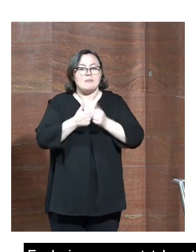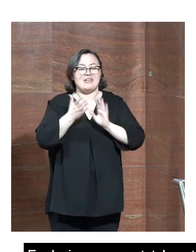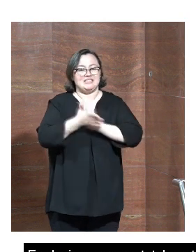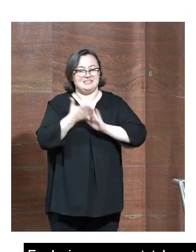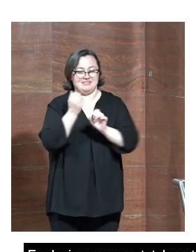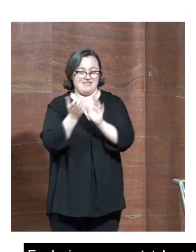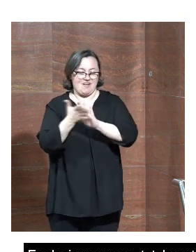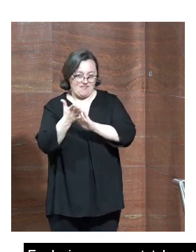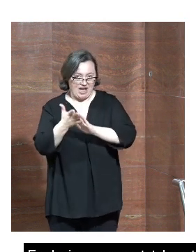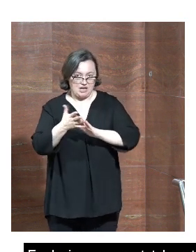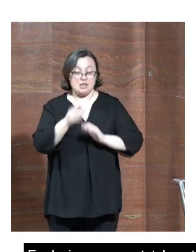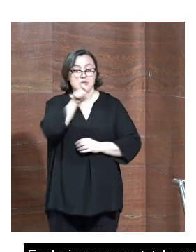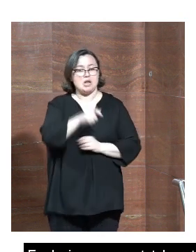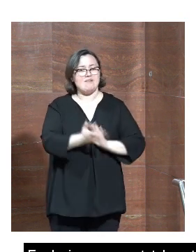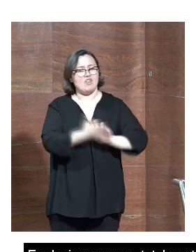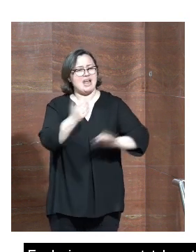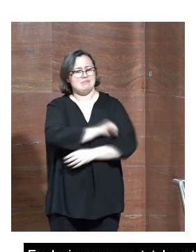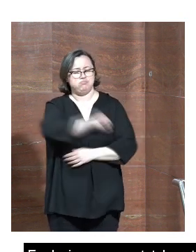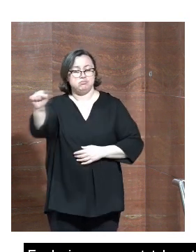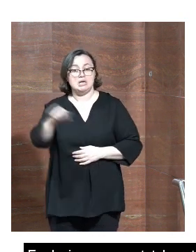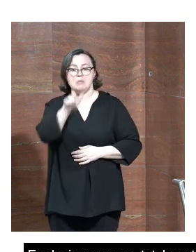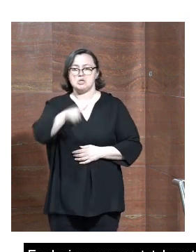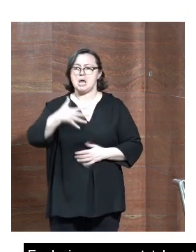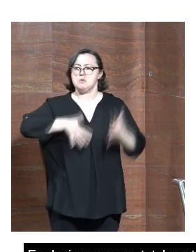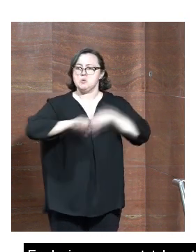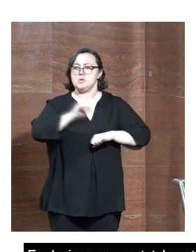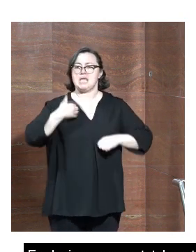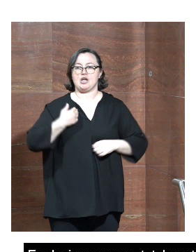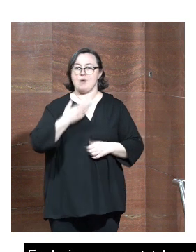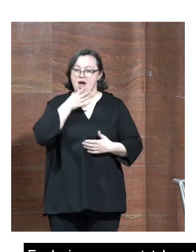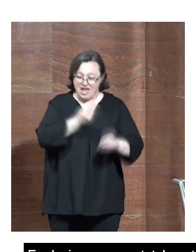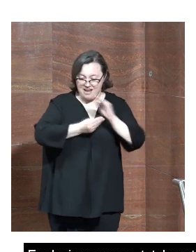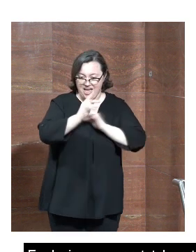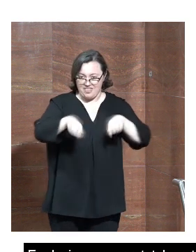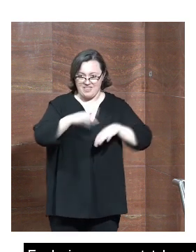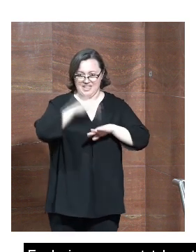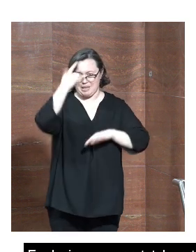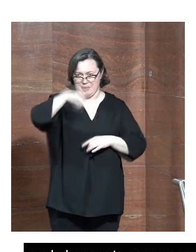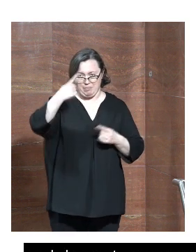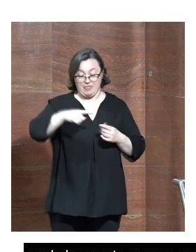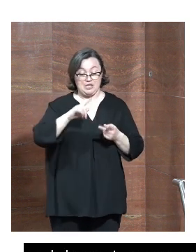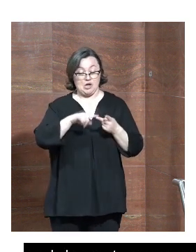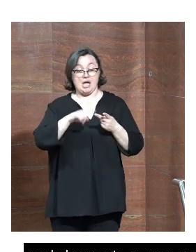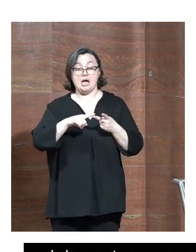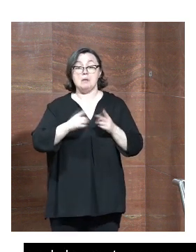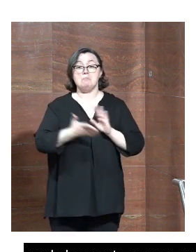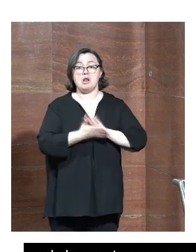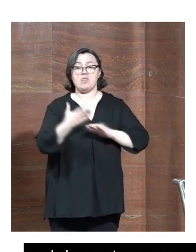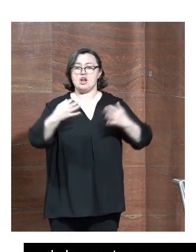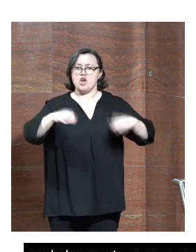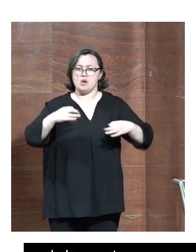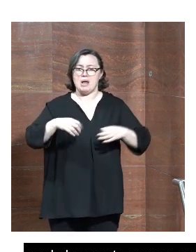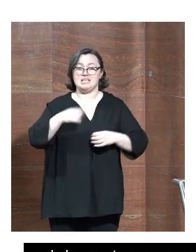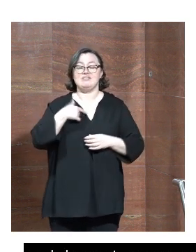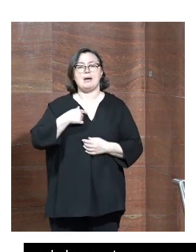velocidad rápida, para el que ya puede ser un nativo digital, la velocidad normal para